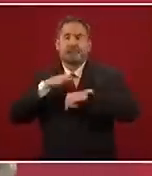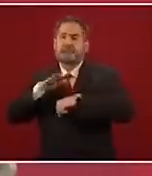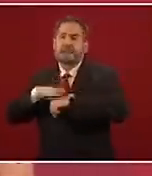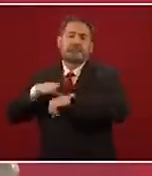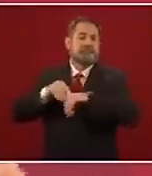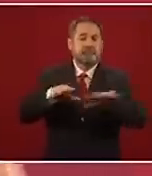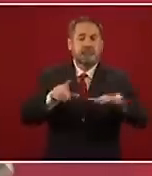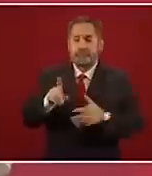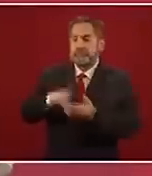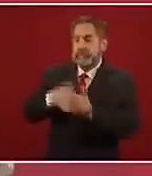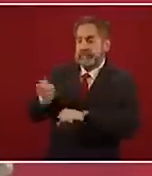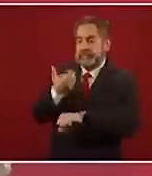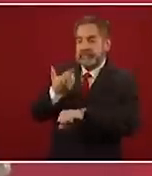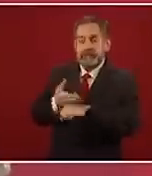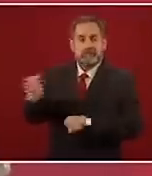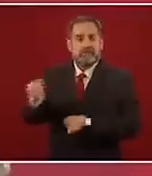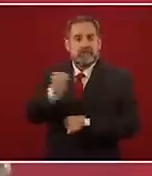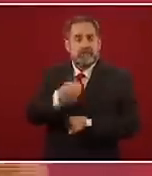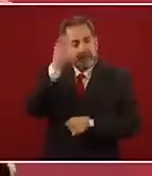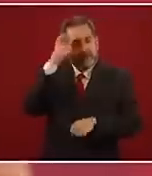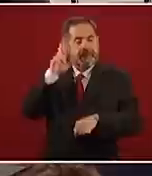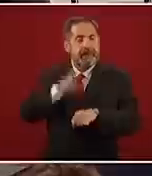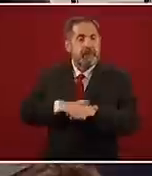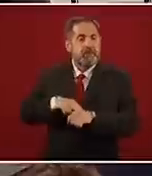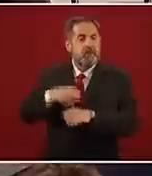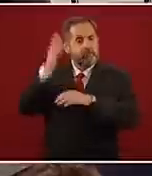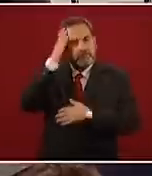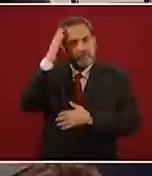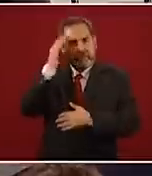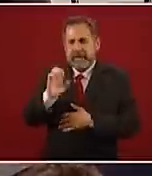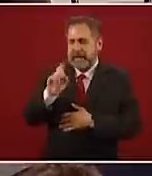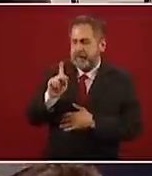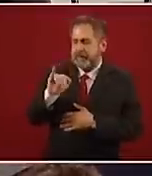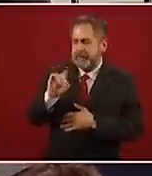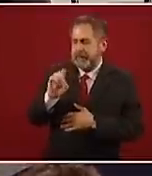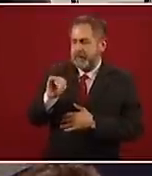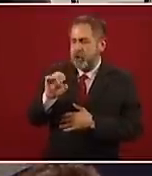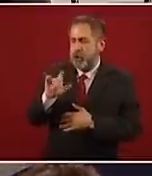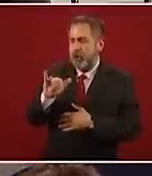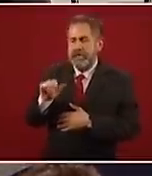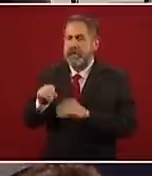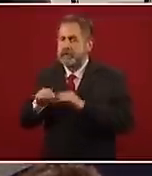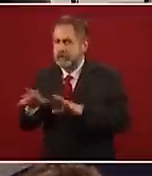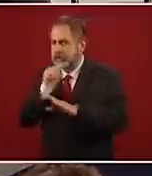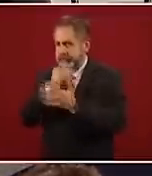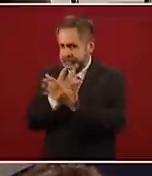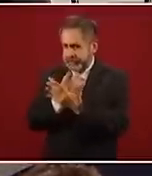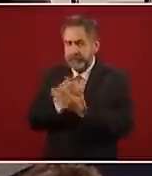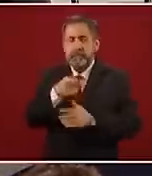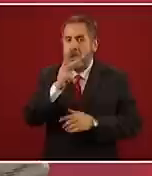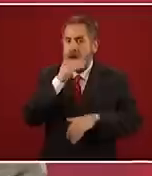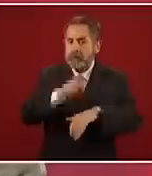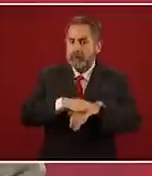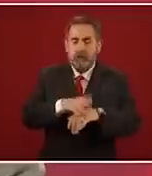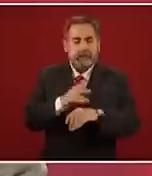el secretario ha designado al director general de Epidemiología como el vocero puntual. Ahorita voy a responder la pregunta, por supuesto, pero tengan en cuenta